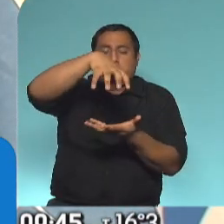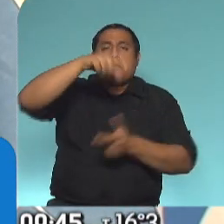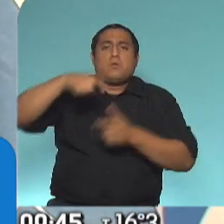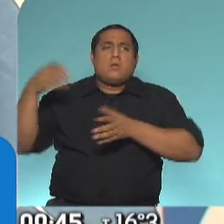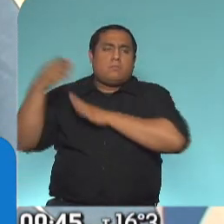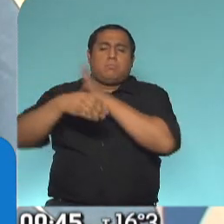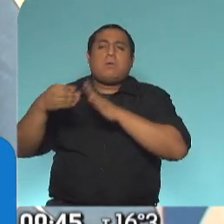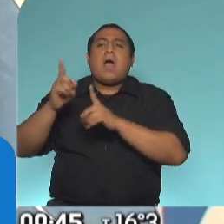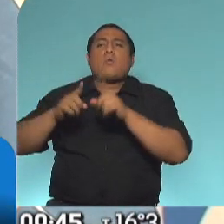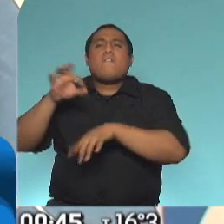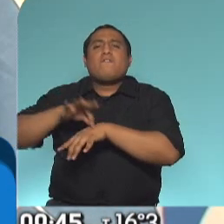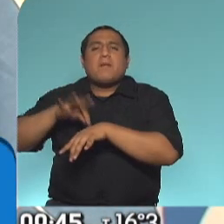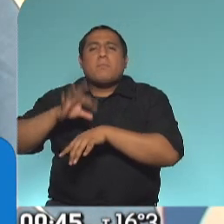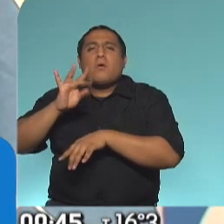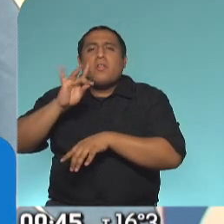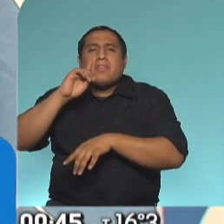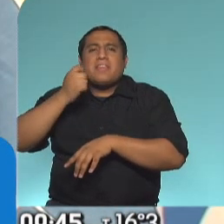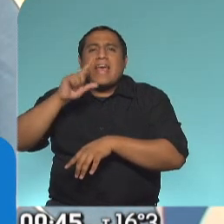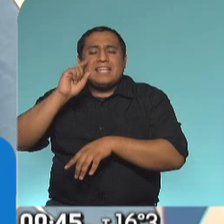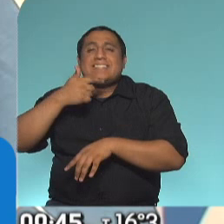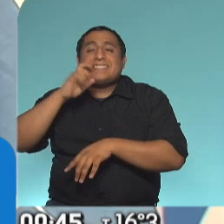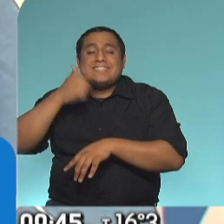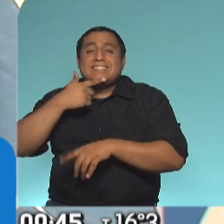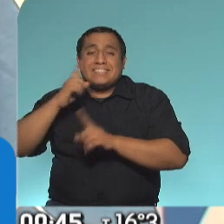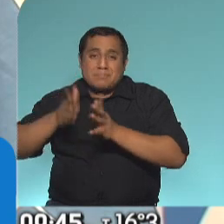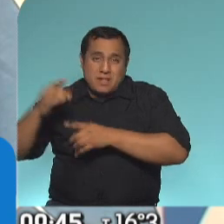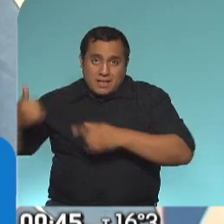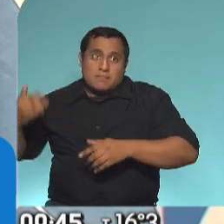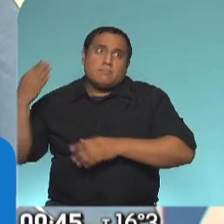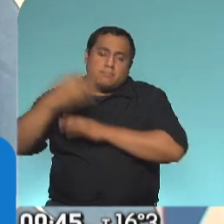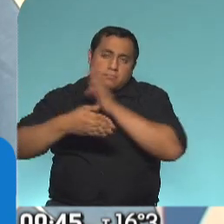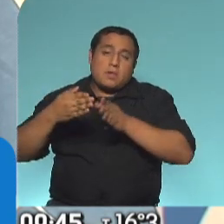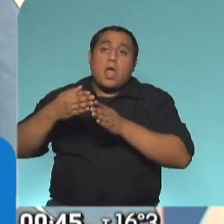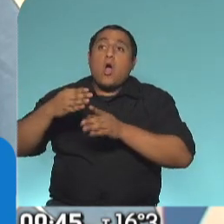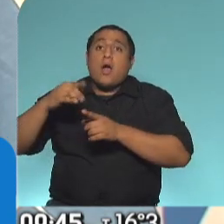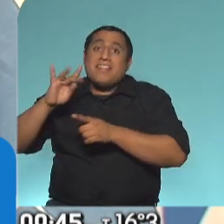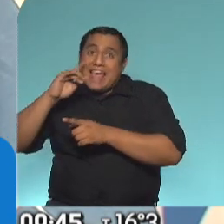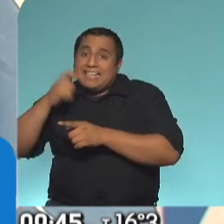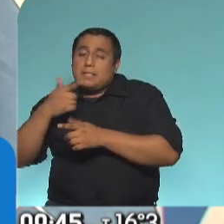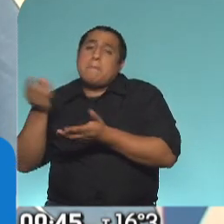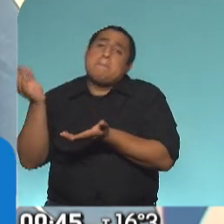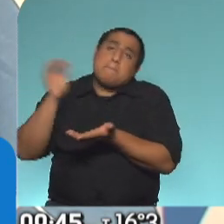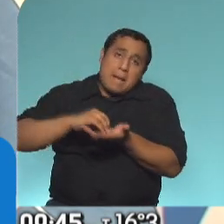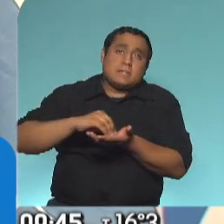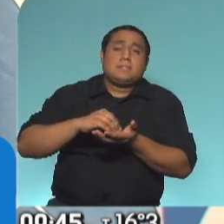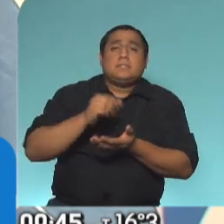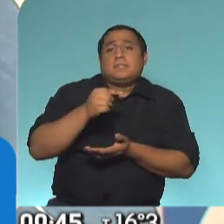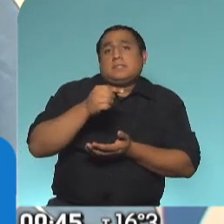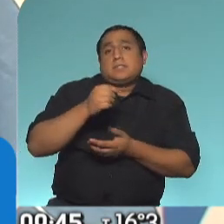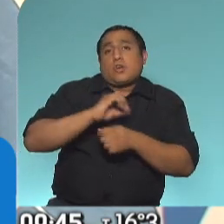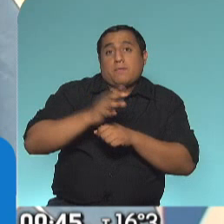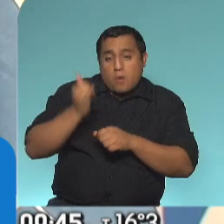contagiados por COVID-19 y que además tuvieran la necesidad de continuar con su tratamiento de diálisis